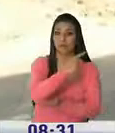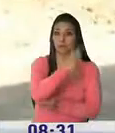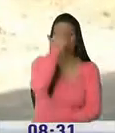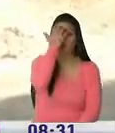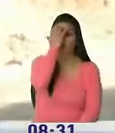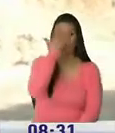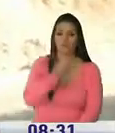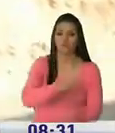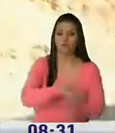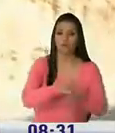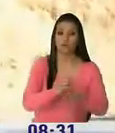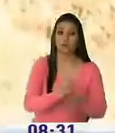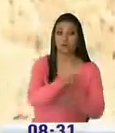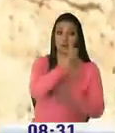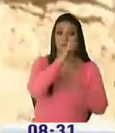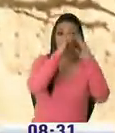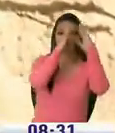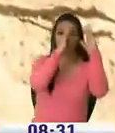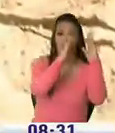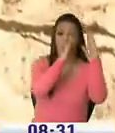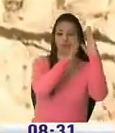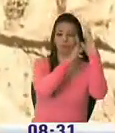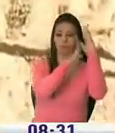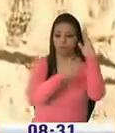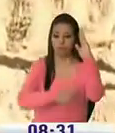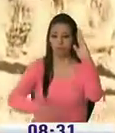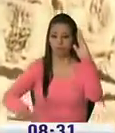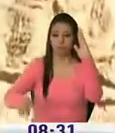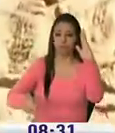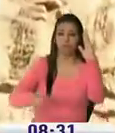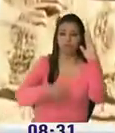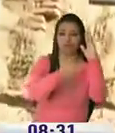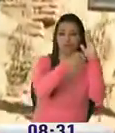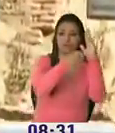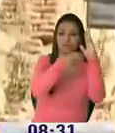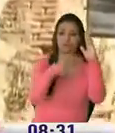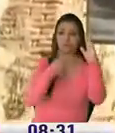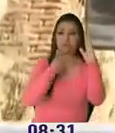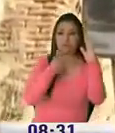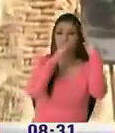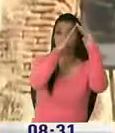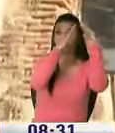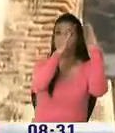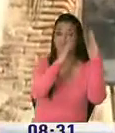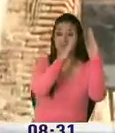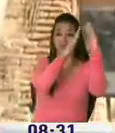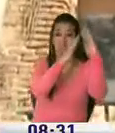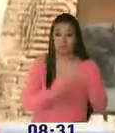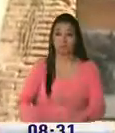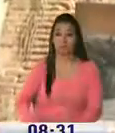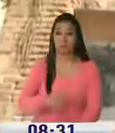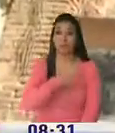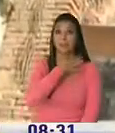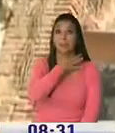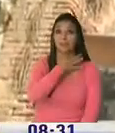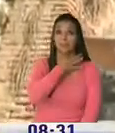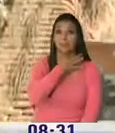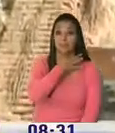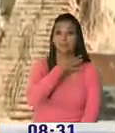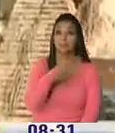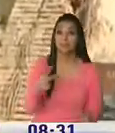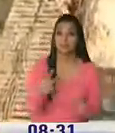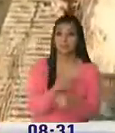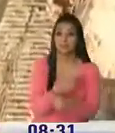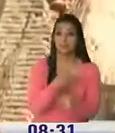preocupados porque el fin de semana tuvo un deslizamiento y temían que la casa que está en la parte superior corra el riesgo